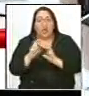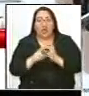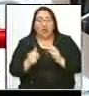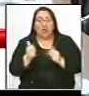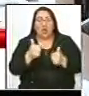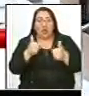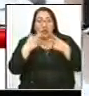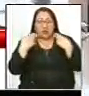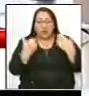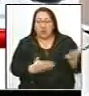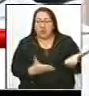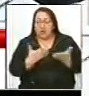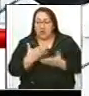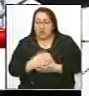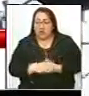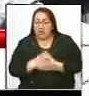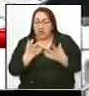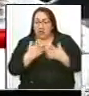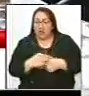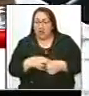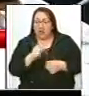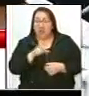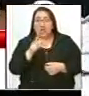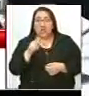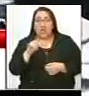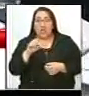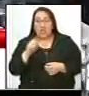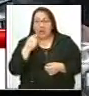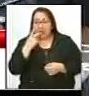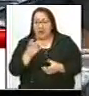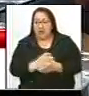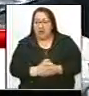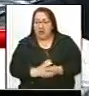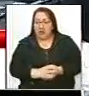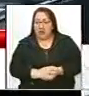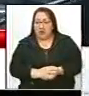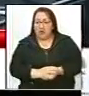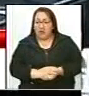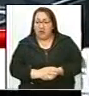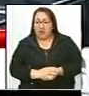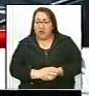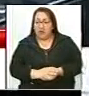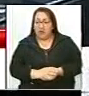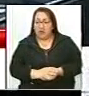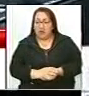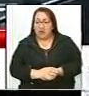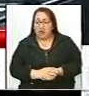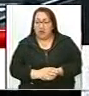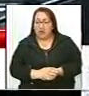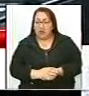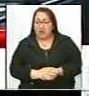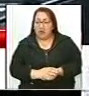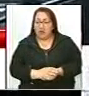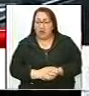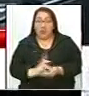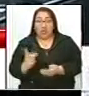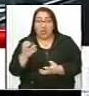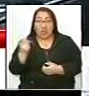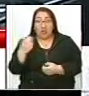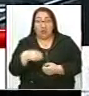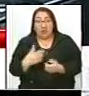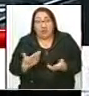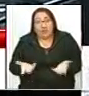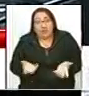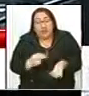invitar a la empresa esta JICA acá para ver. Bueno, si no quiere venir la cosa ya se complica, ¿no? Porque en realidad pues veo